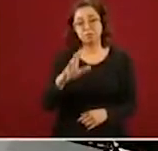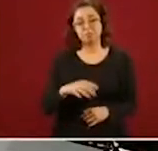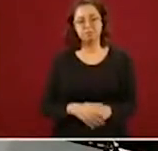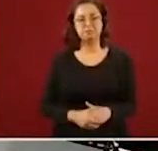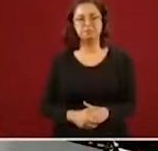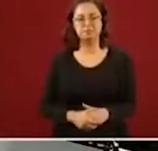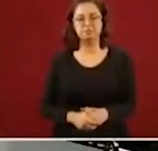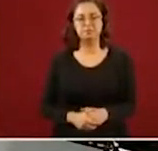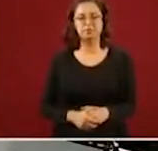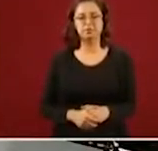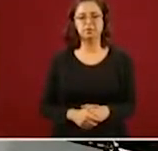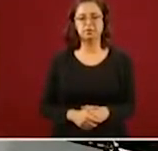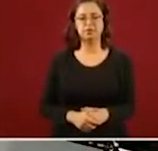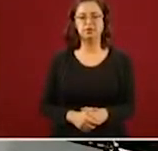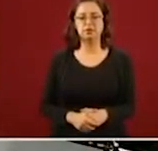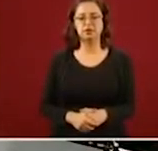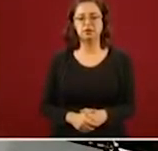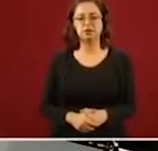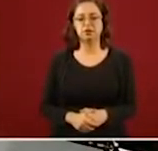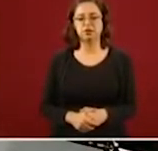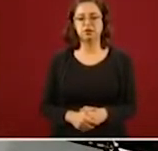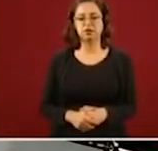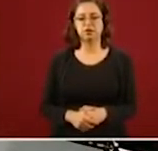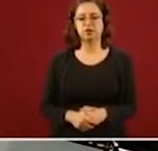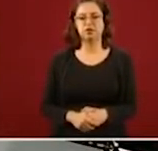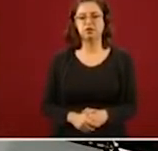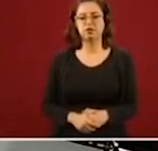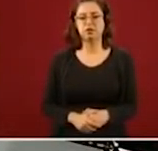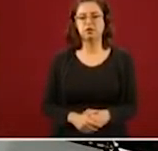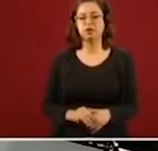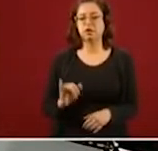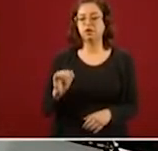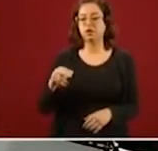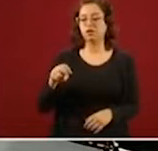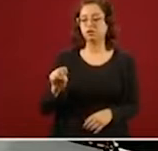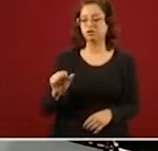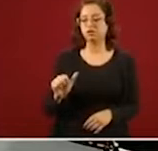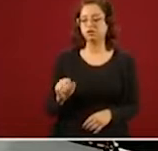El Instituto Nacional, Instituto de Salud para el Bienestar,